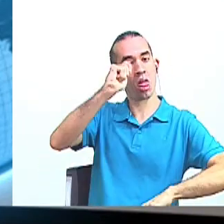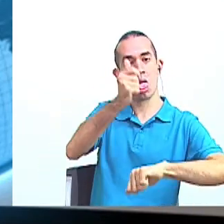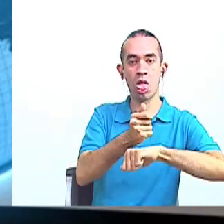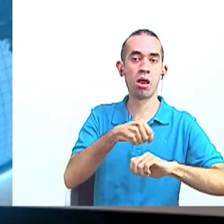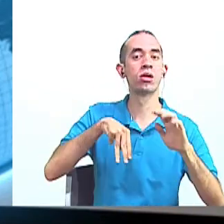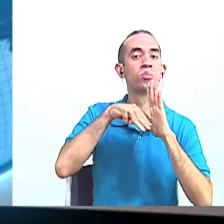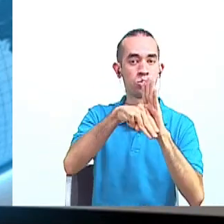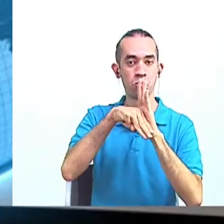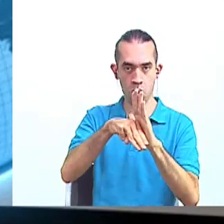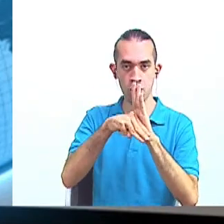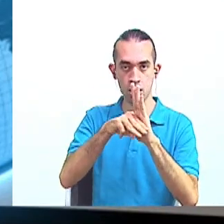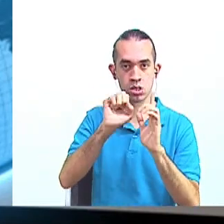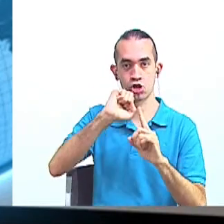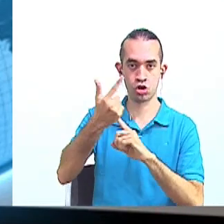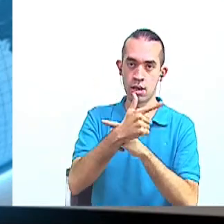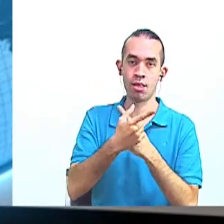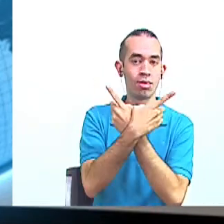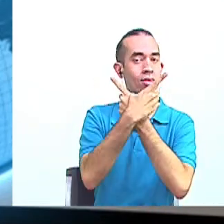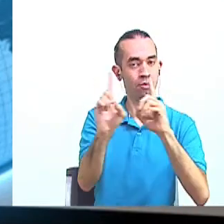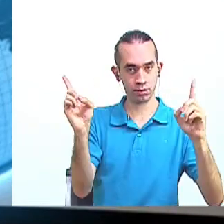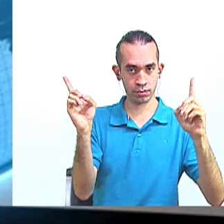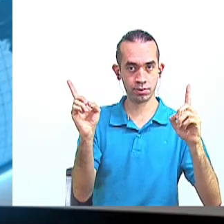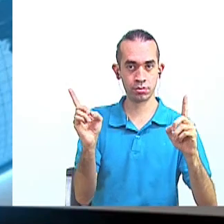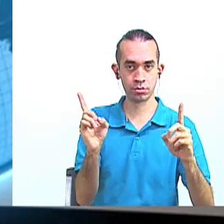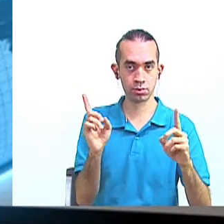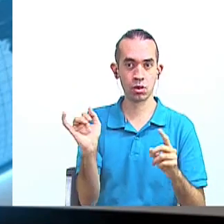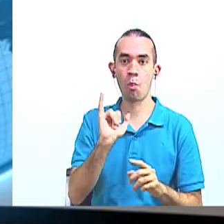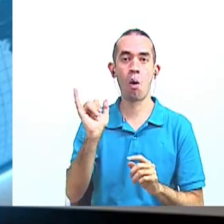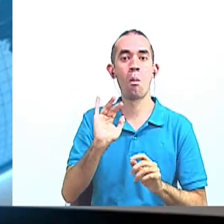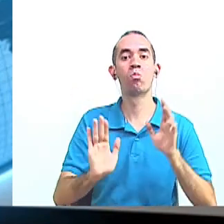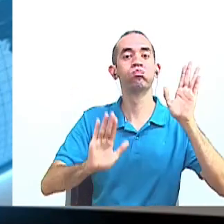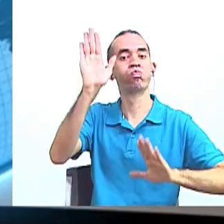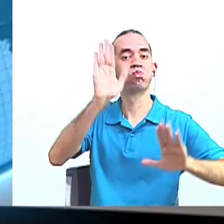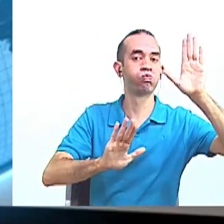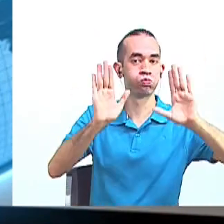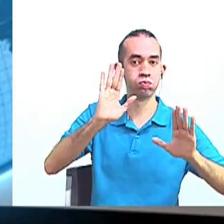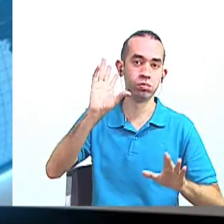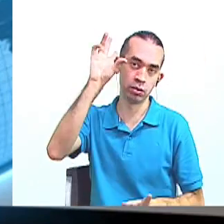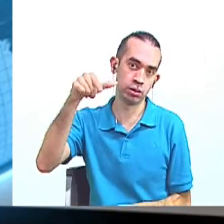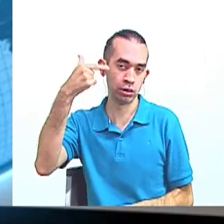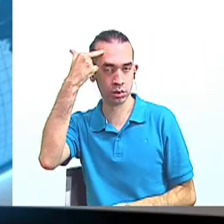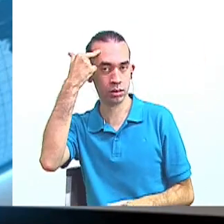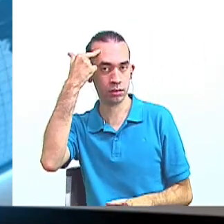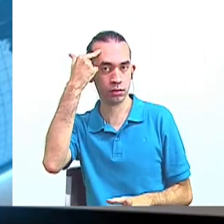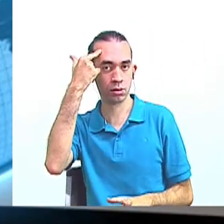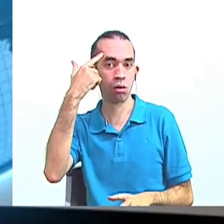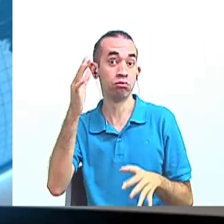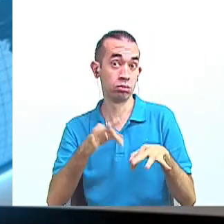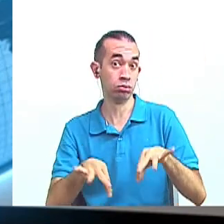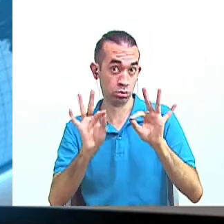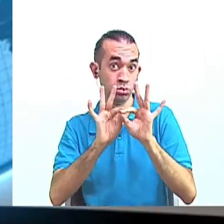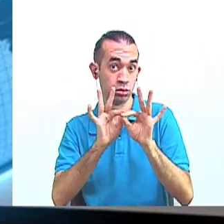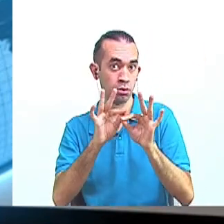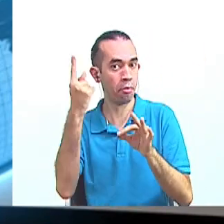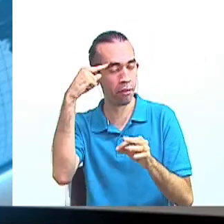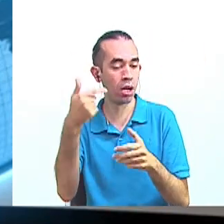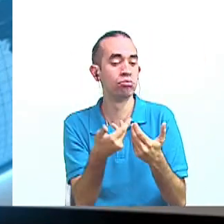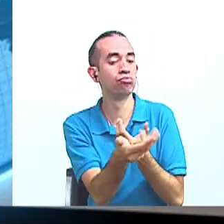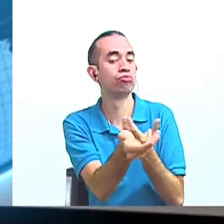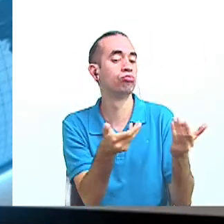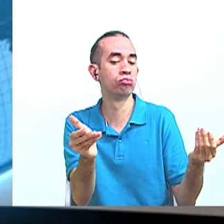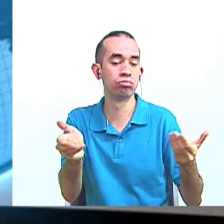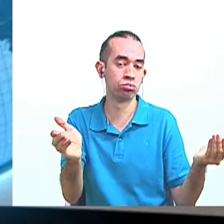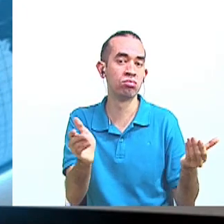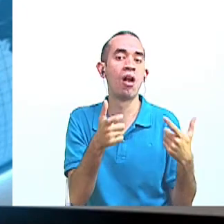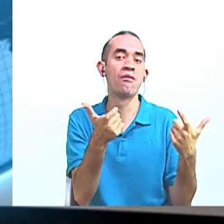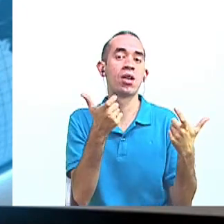modelo que sea socialdemócrata, que tenga una participación del Estado fundamental en la distribución de